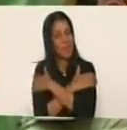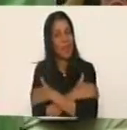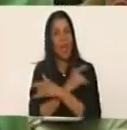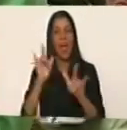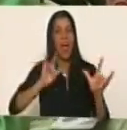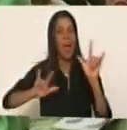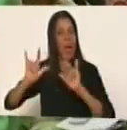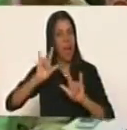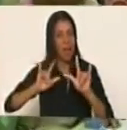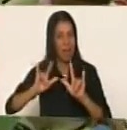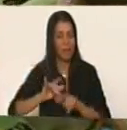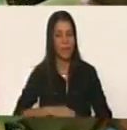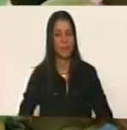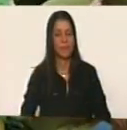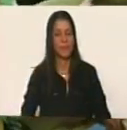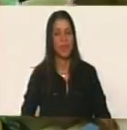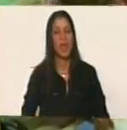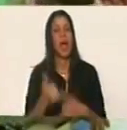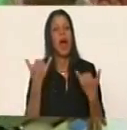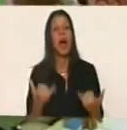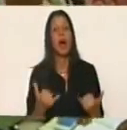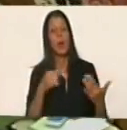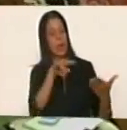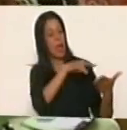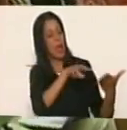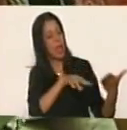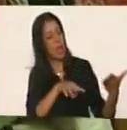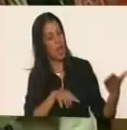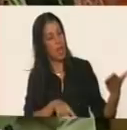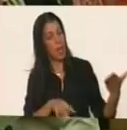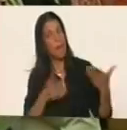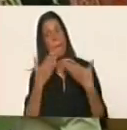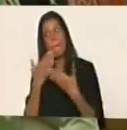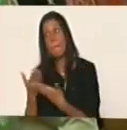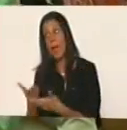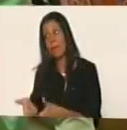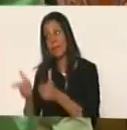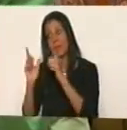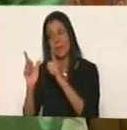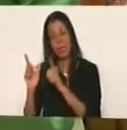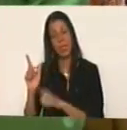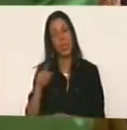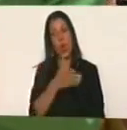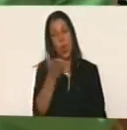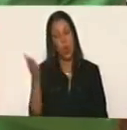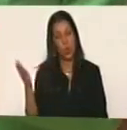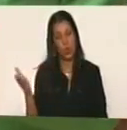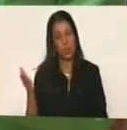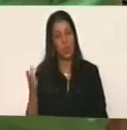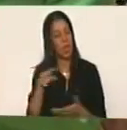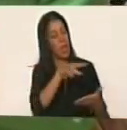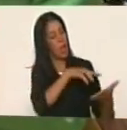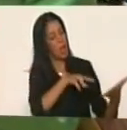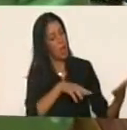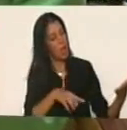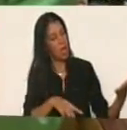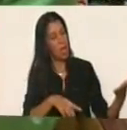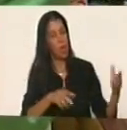quiero leer, con el permiso de la directiva y de los constituyentes, un texto